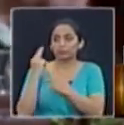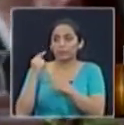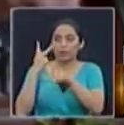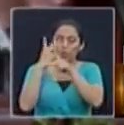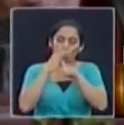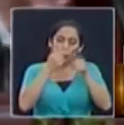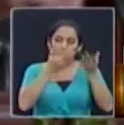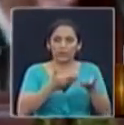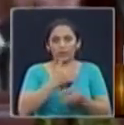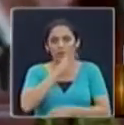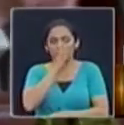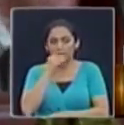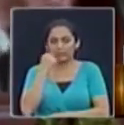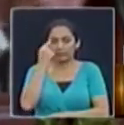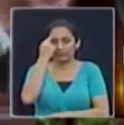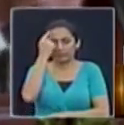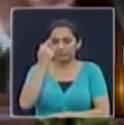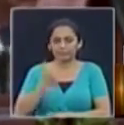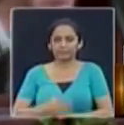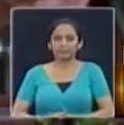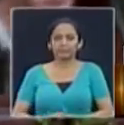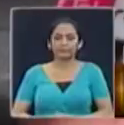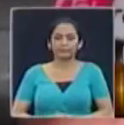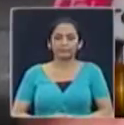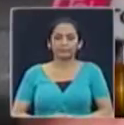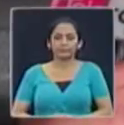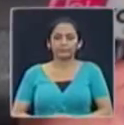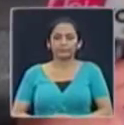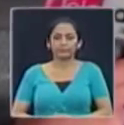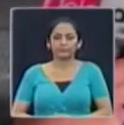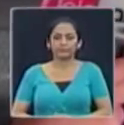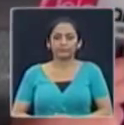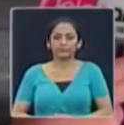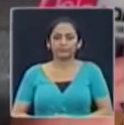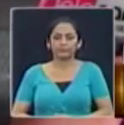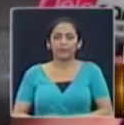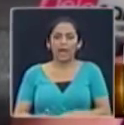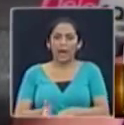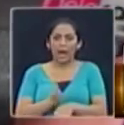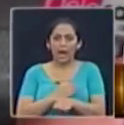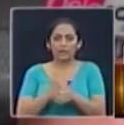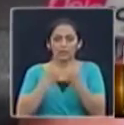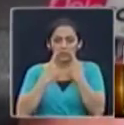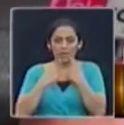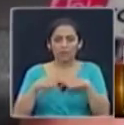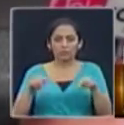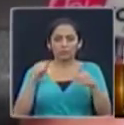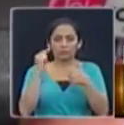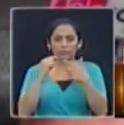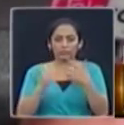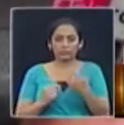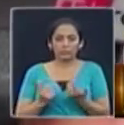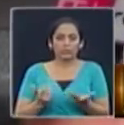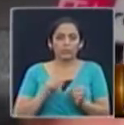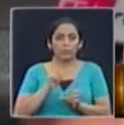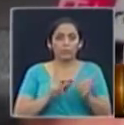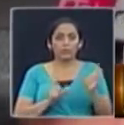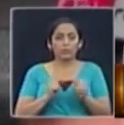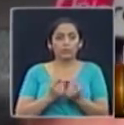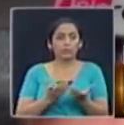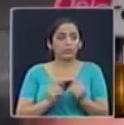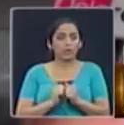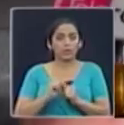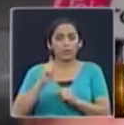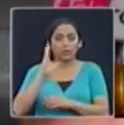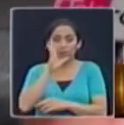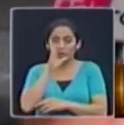la integridad del exmandatario. Ya se han anunciado irresponsablemente acciones en contra del presidente Correa, de